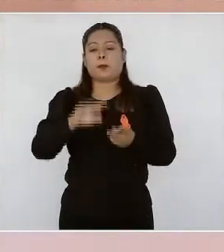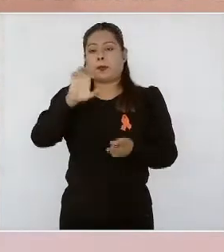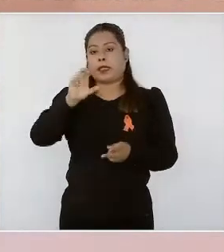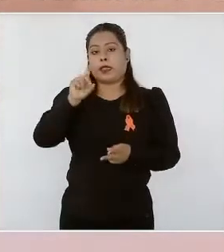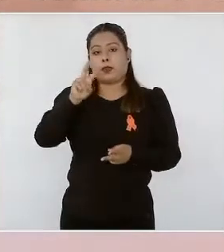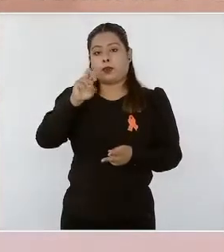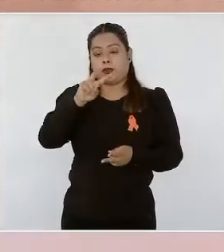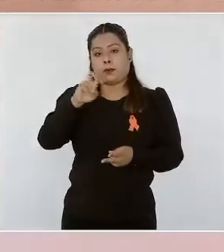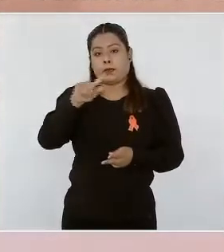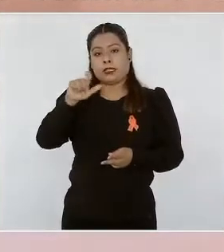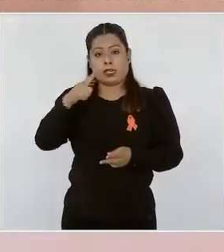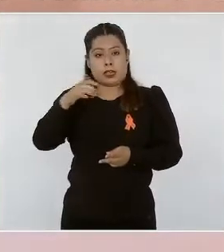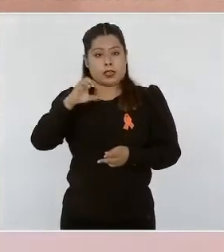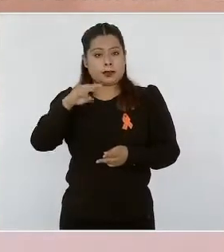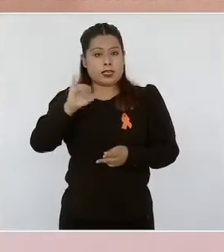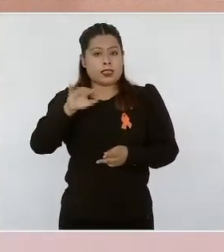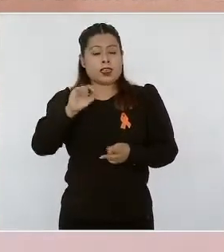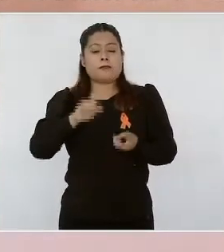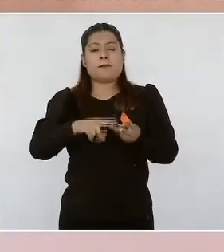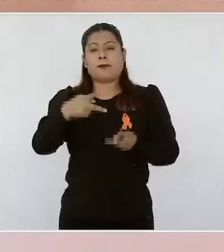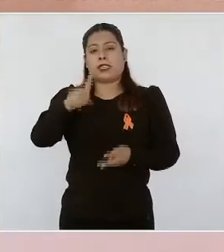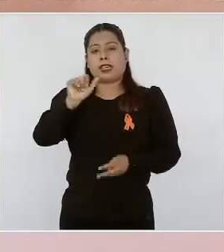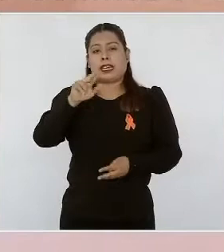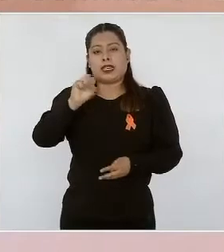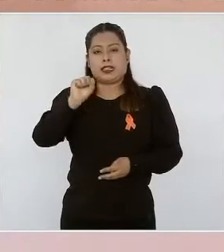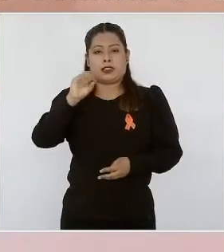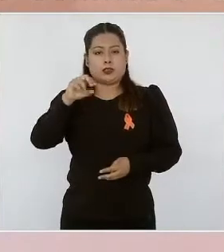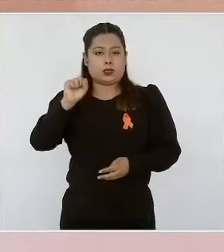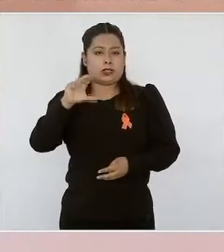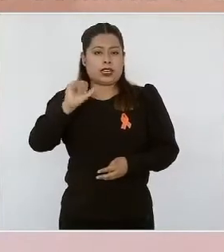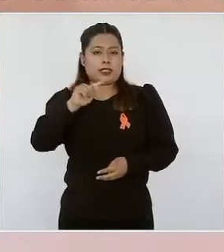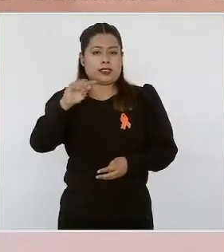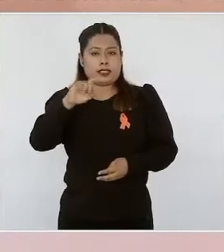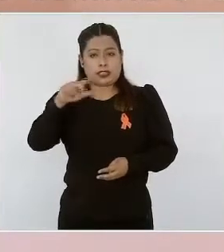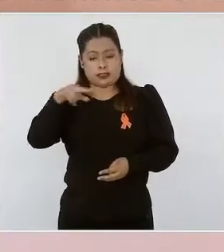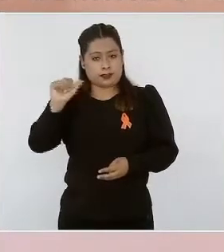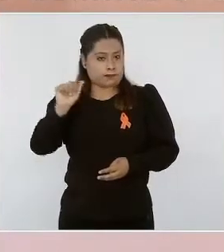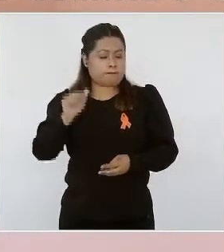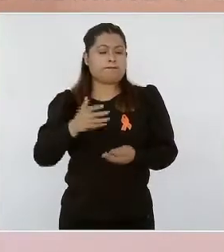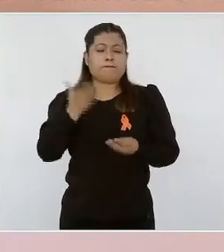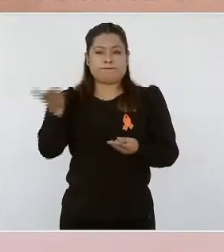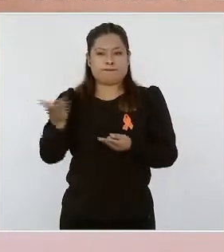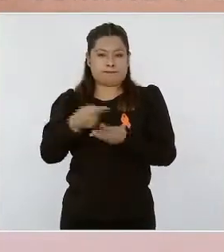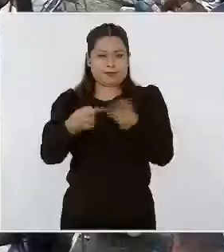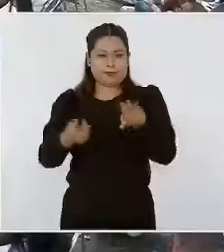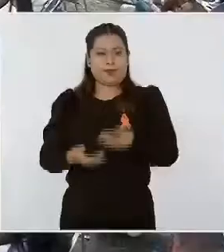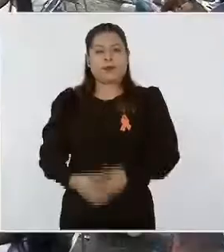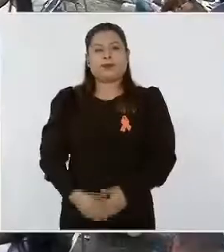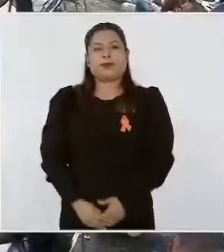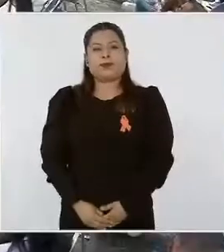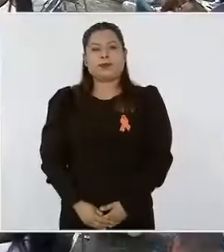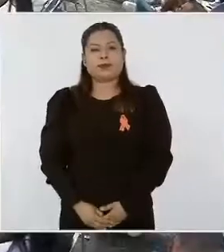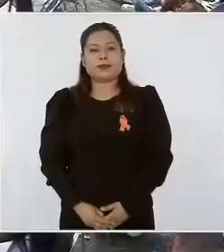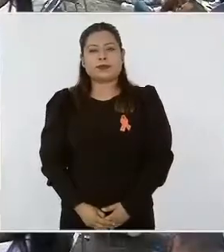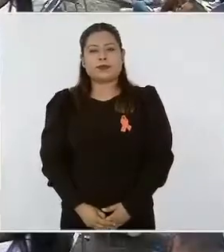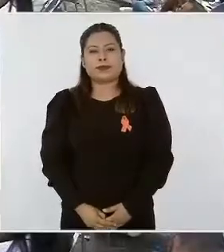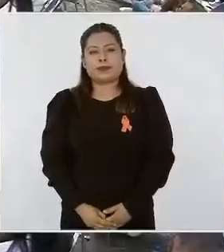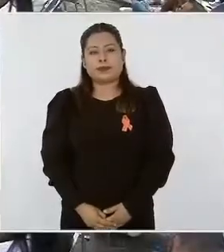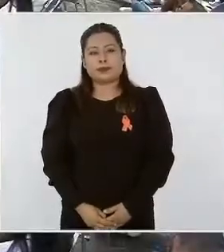Eduardo Villegas Mejías y Karina Sosa Castañeda. Así es que, adelante.